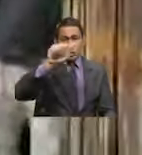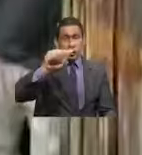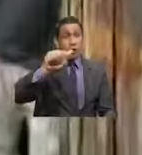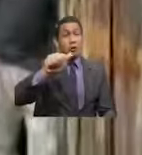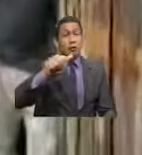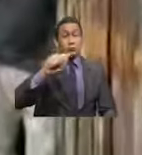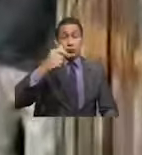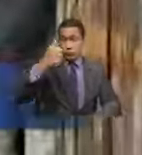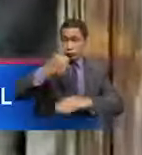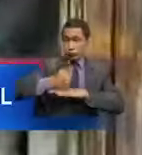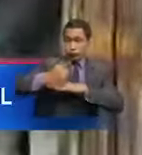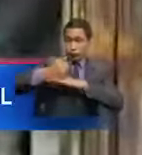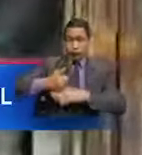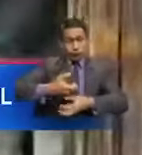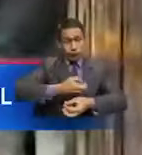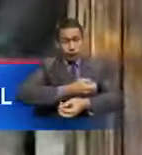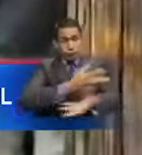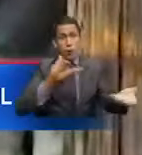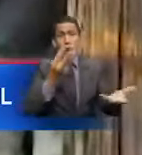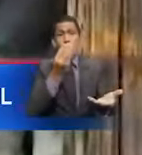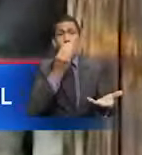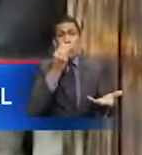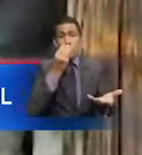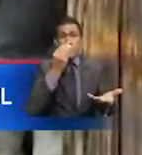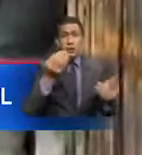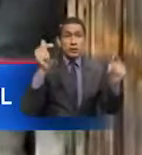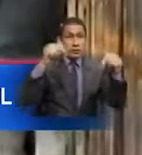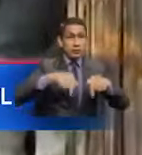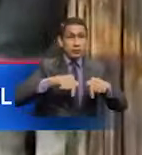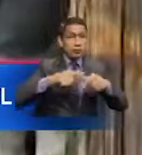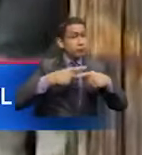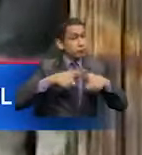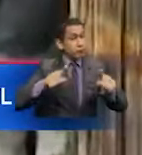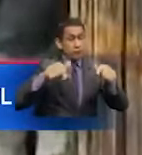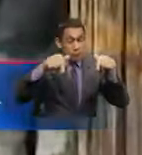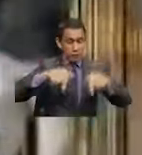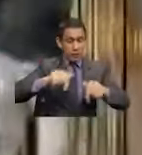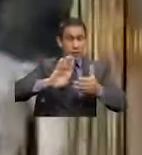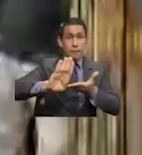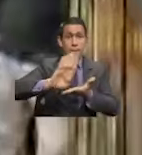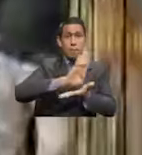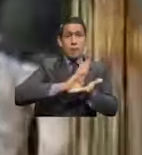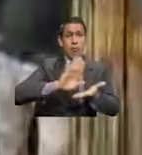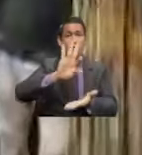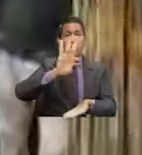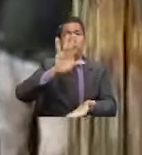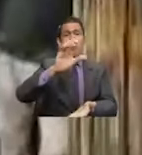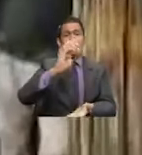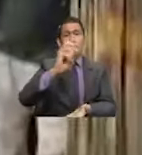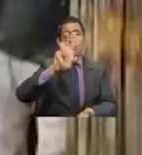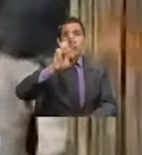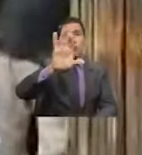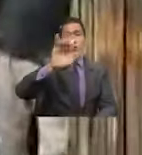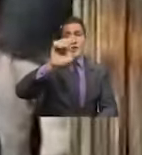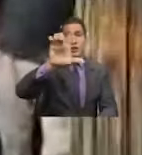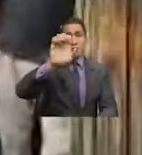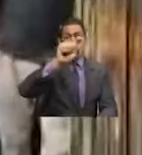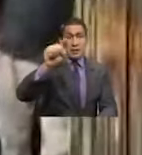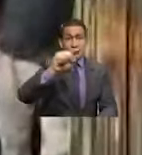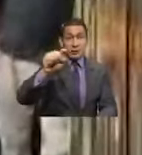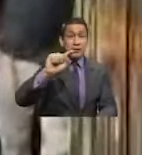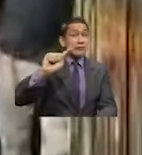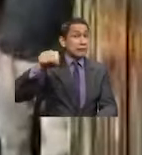diferentes puntos de Pozorja. Sin embargo, acá donde estamos, en el sector de la Fortaleza, nos indican que esto llegaría en las próximas